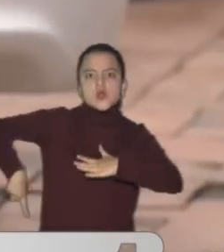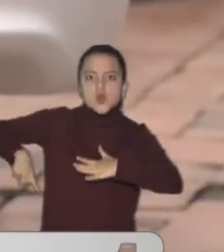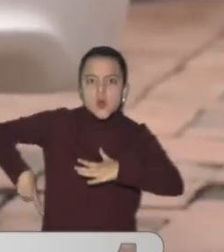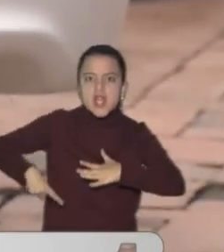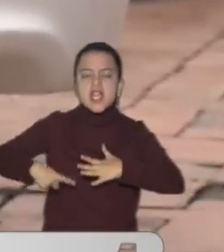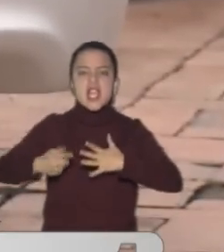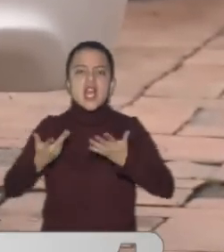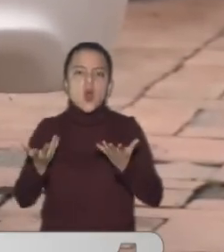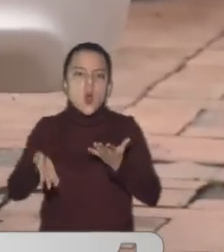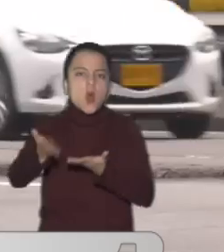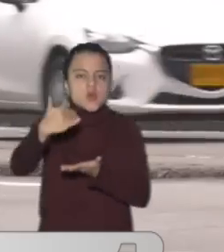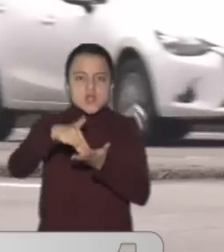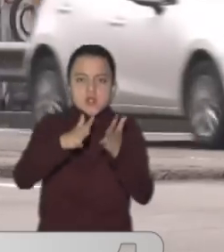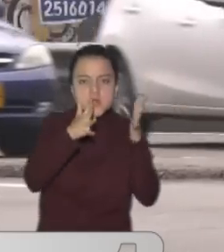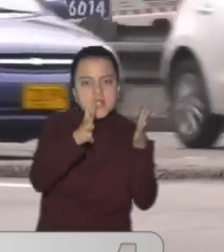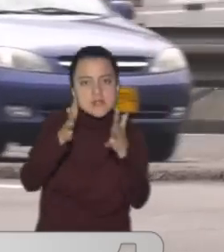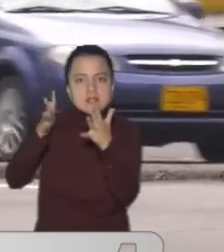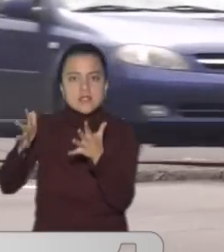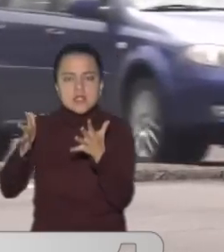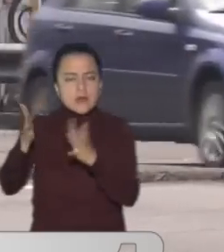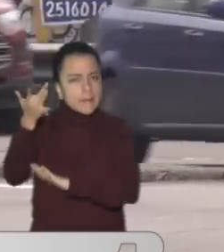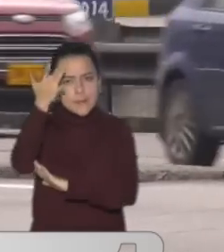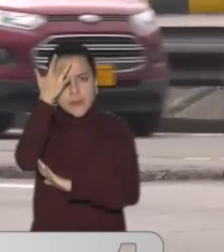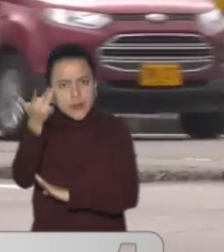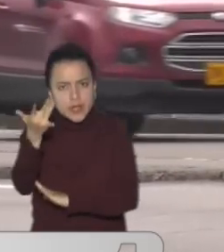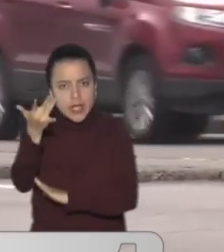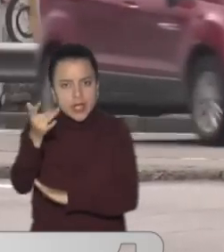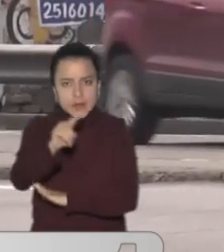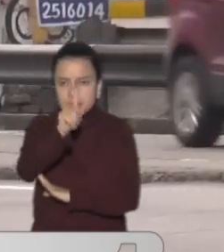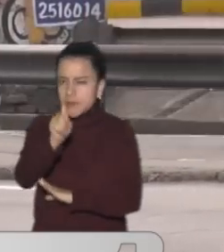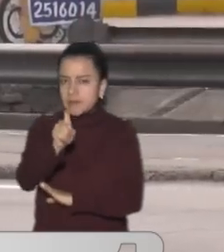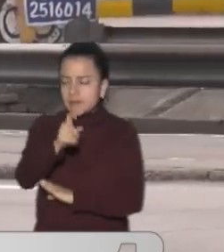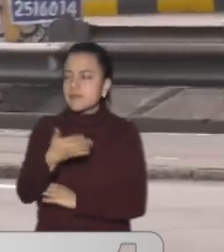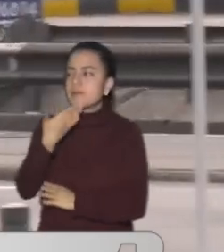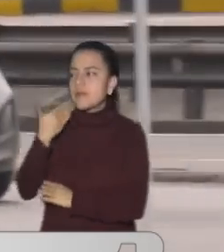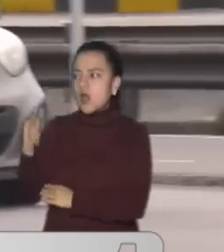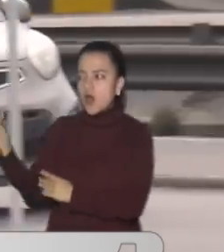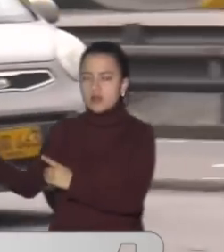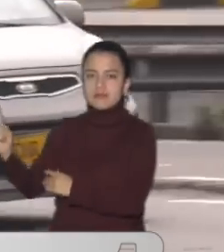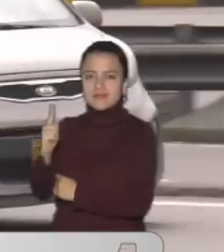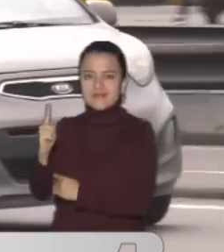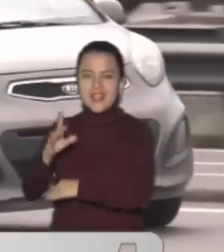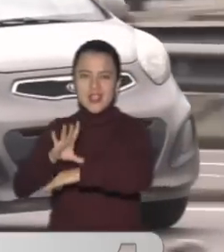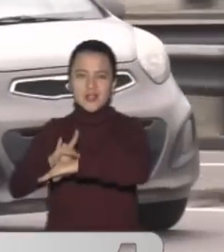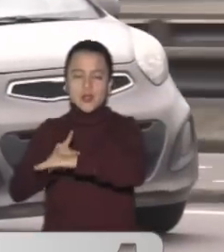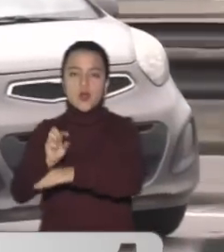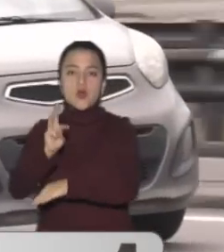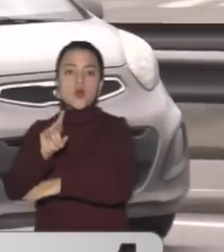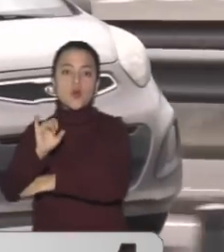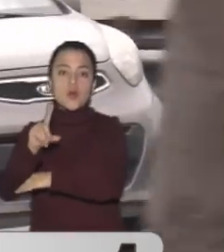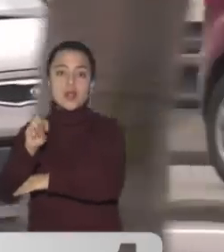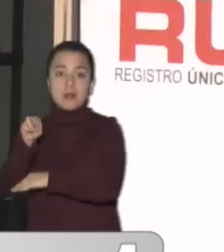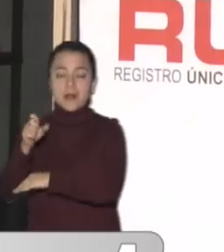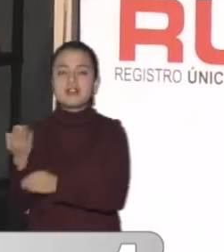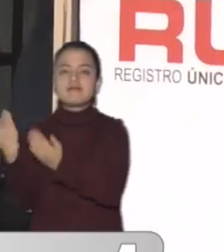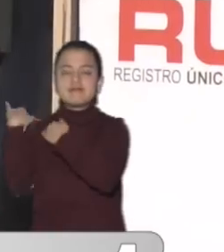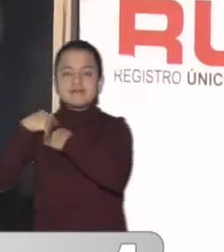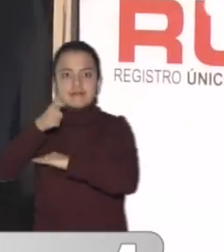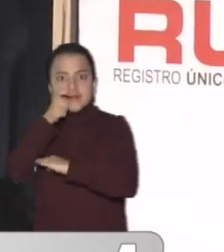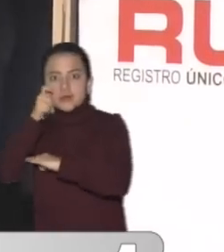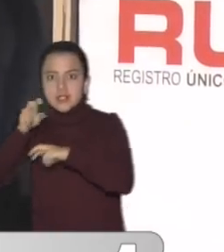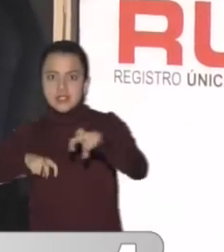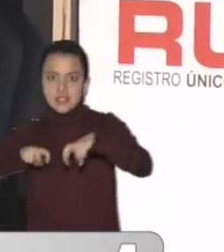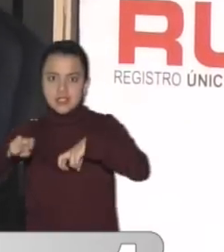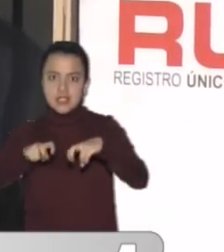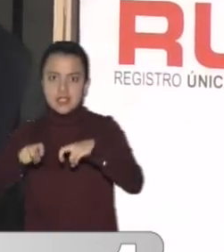normas que se establecen desde el Ministerio de Transporte. Para hablar de este tema, nos acompaña el doctor Wilmer Salazar. Él es el Superintendente de